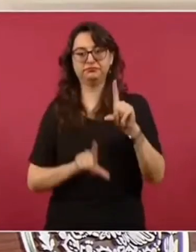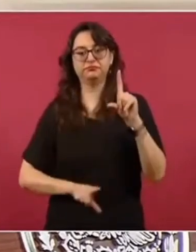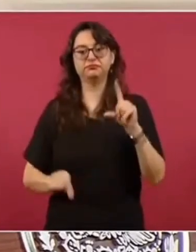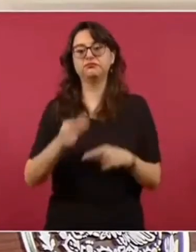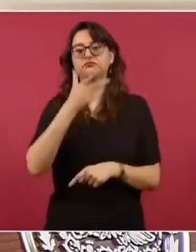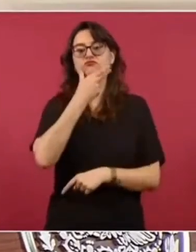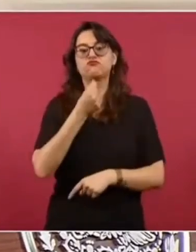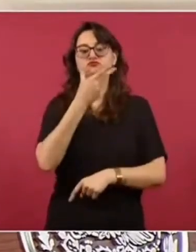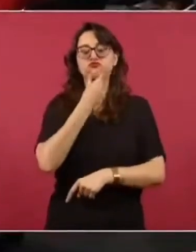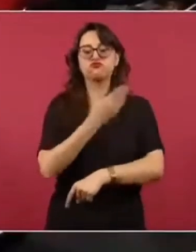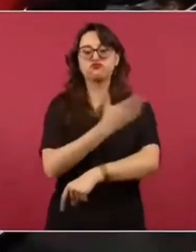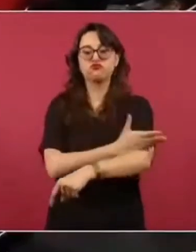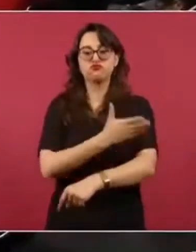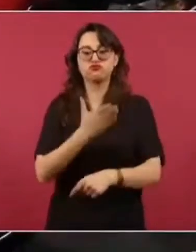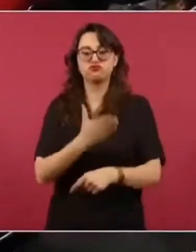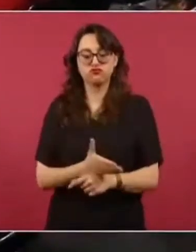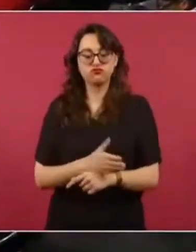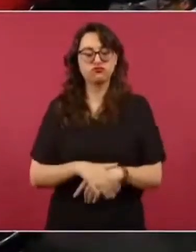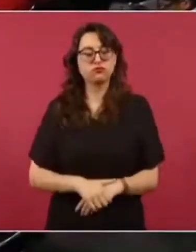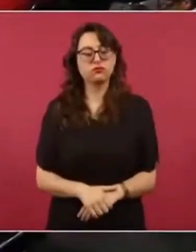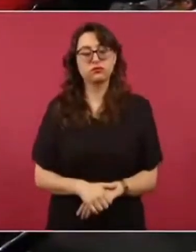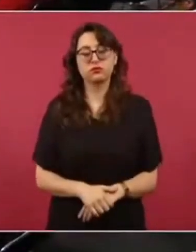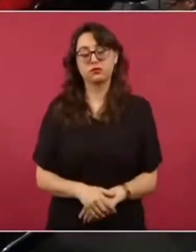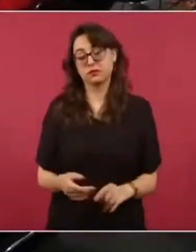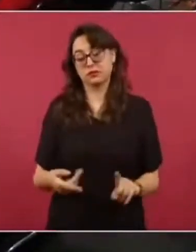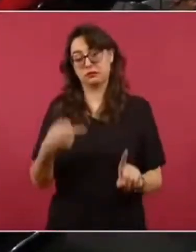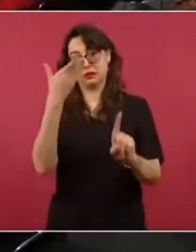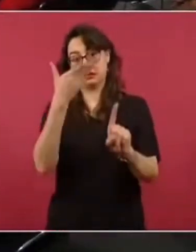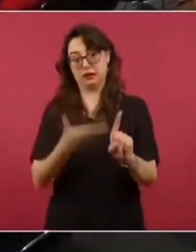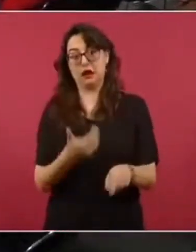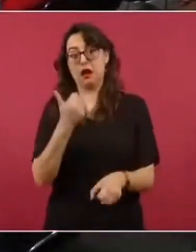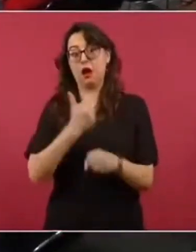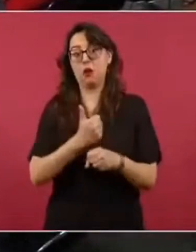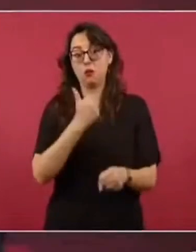su abuelo gobernador porfirista,